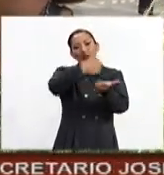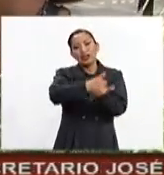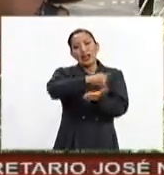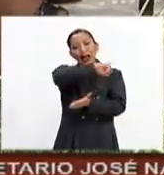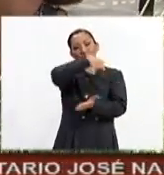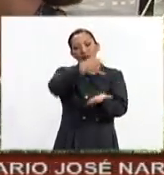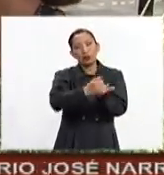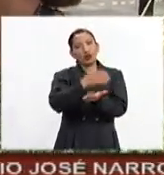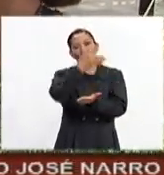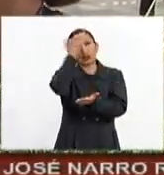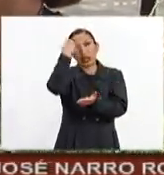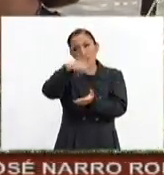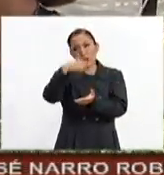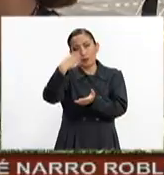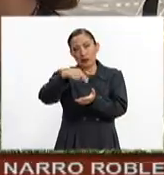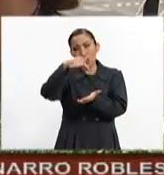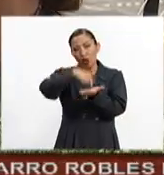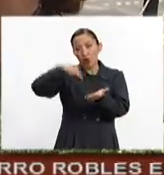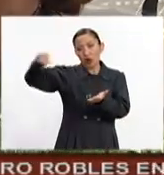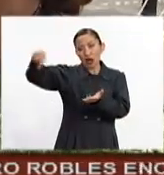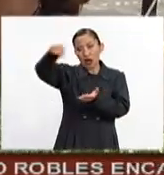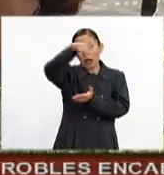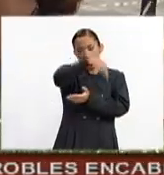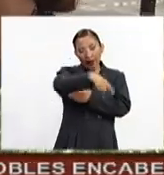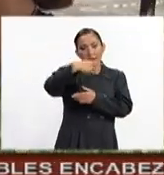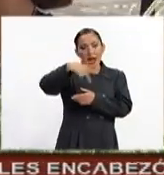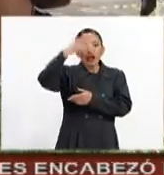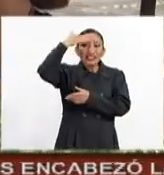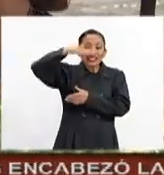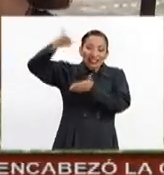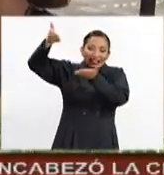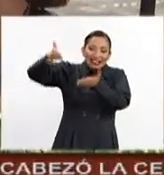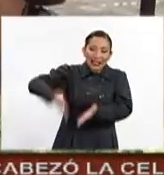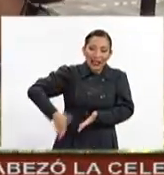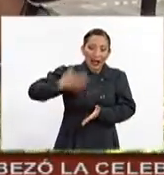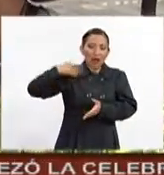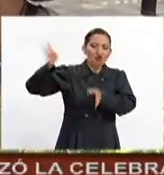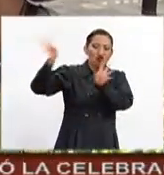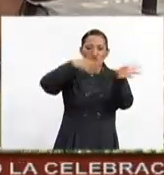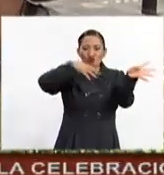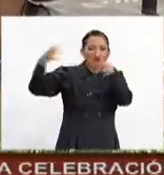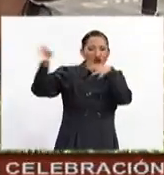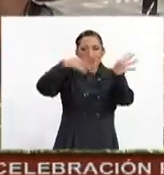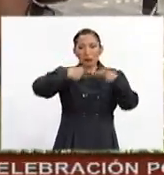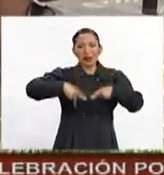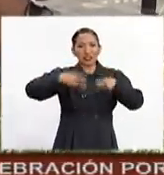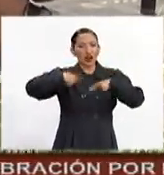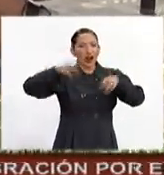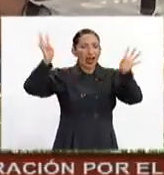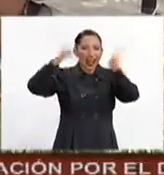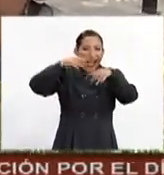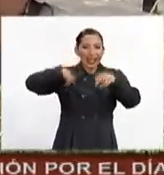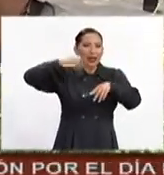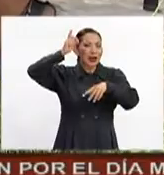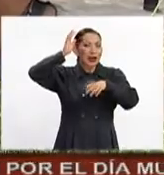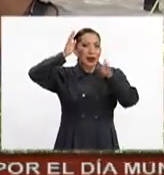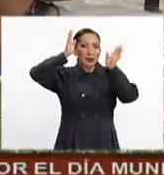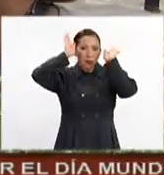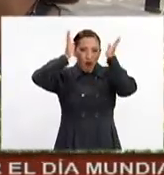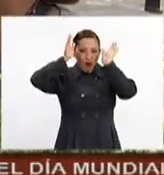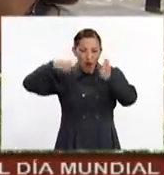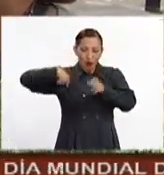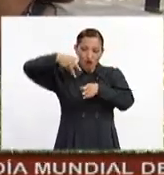No sé exactamente los nombres de los lugares, ¿verdad? Pero sé que llega y lo avivan con los ramos. Y va en un burrito,